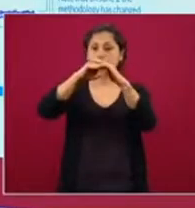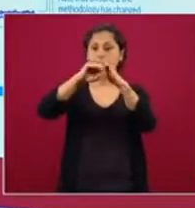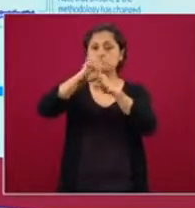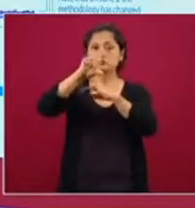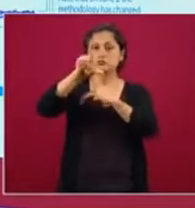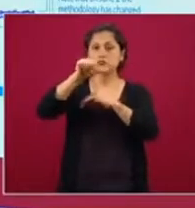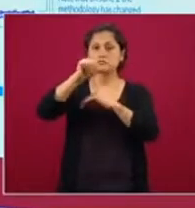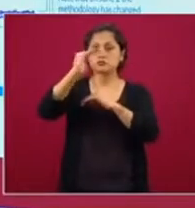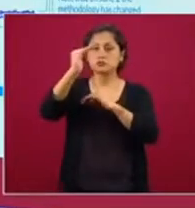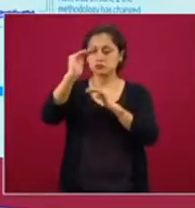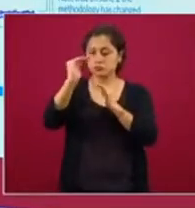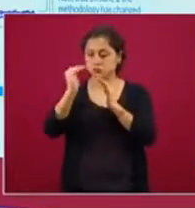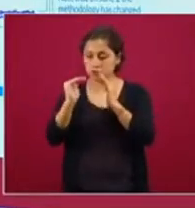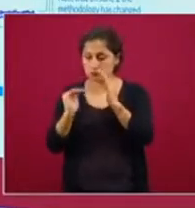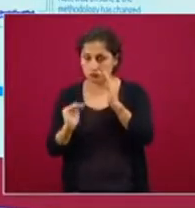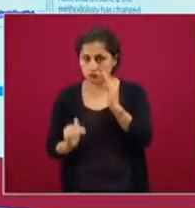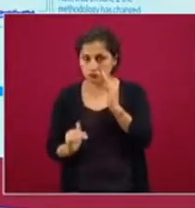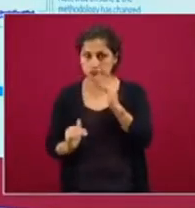España